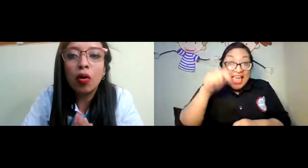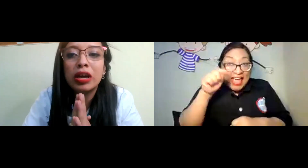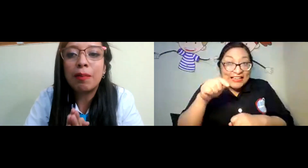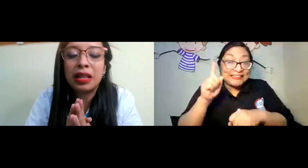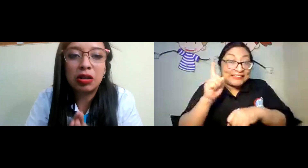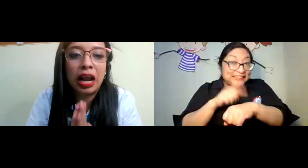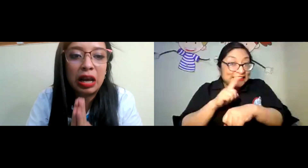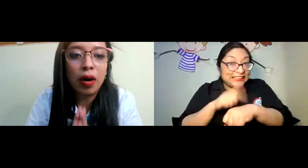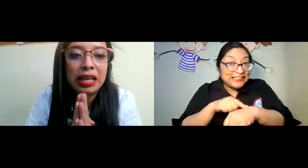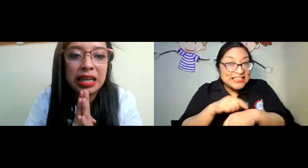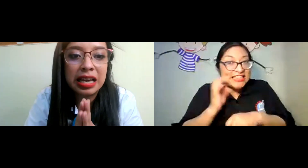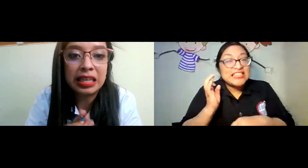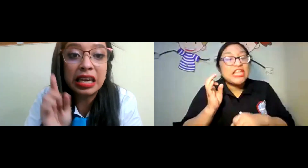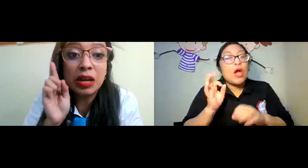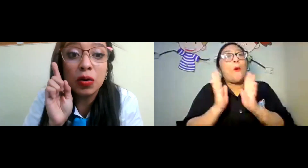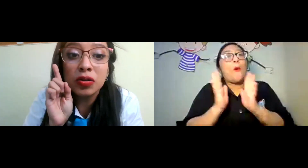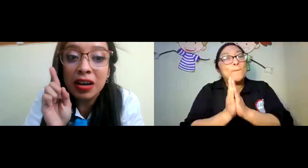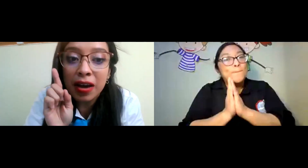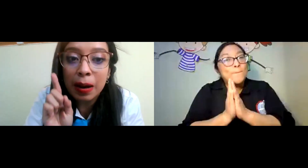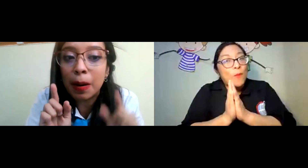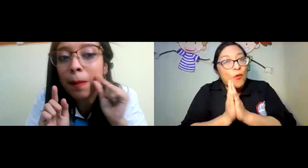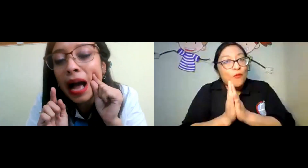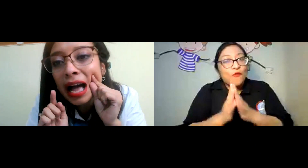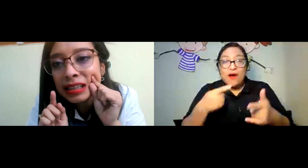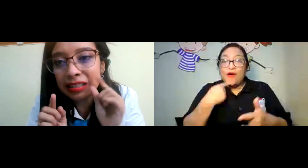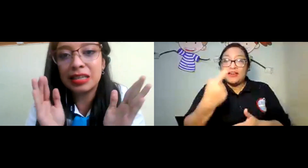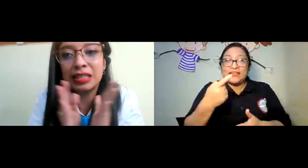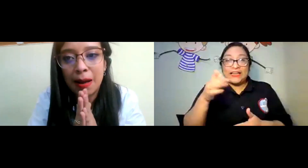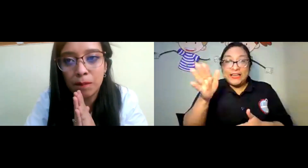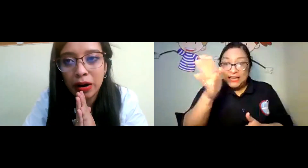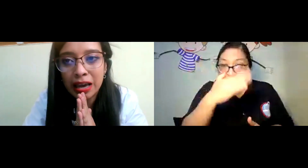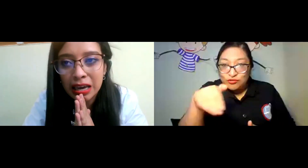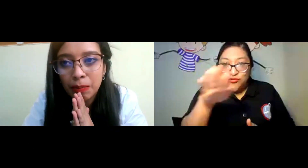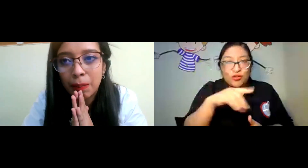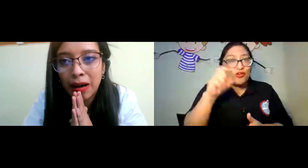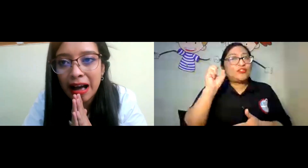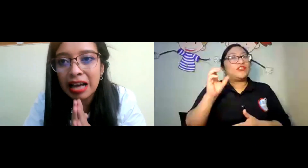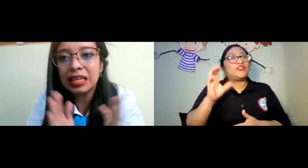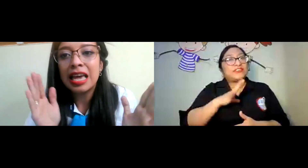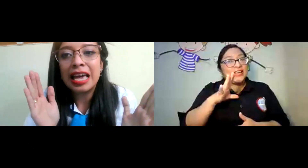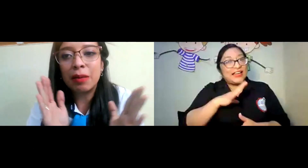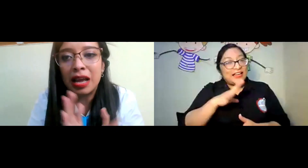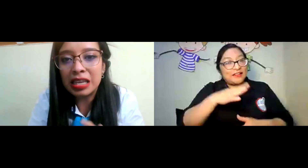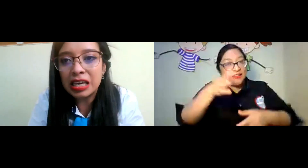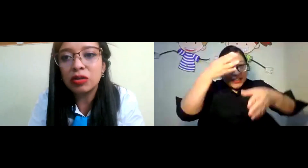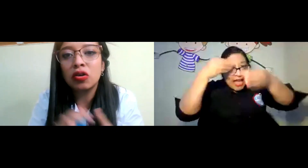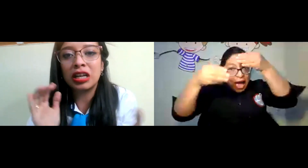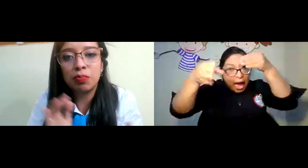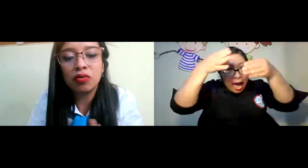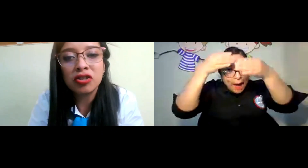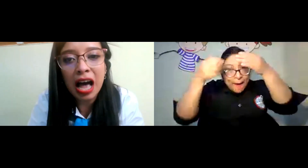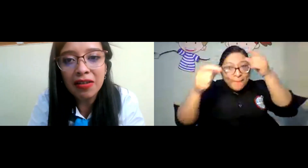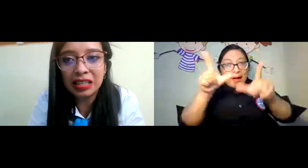poco a poco ir aprendiendo la lengua de señas. Inclusive, papás, si están por ahí, papás,